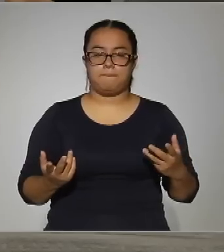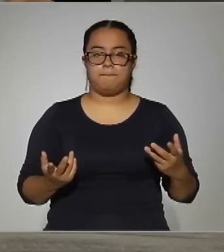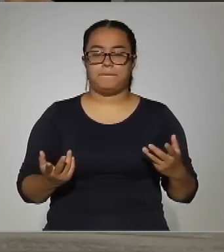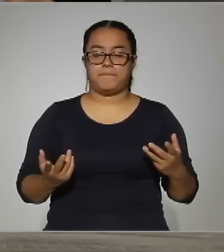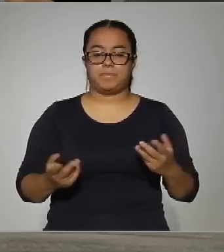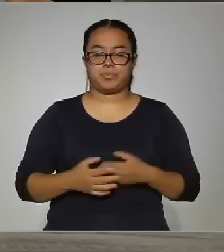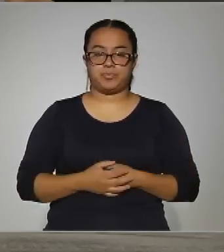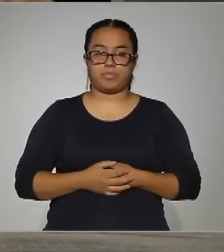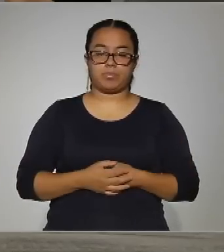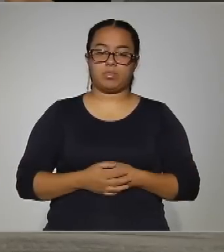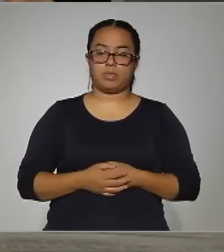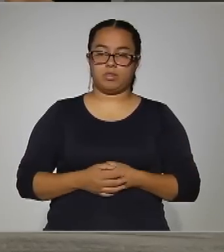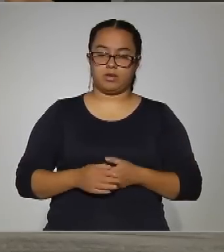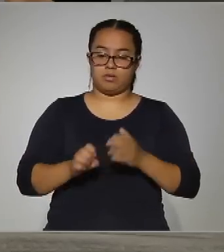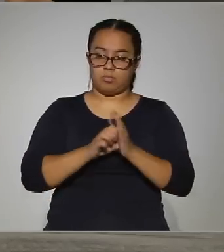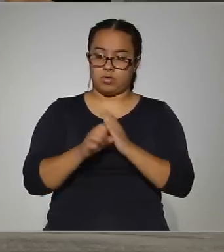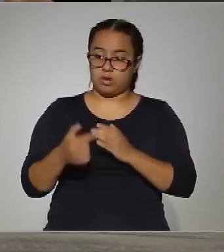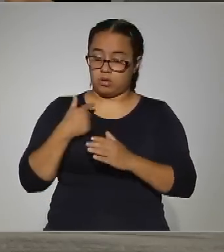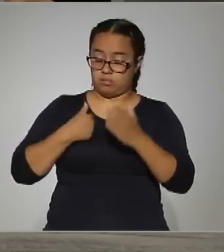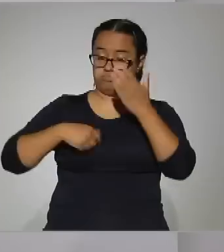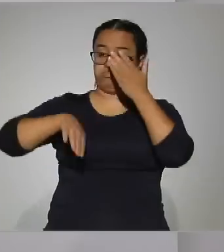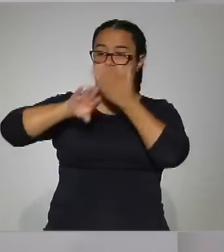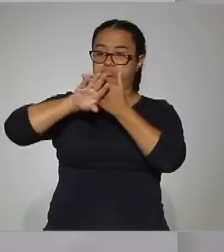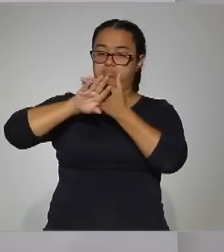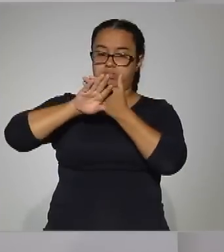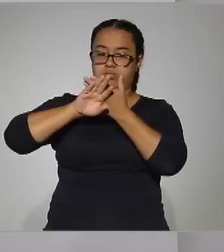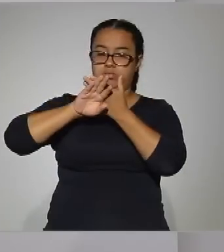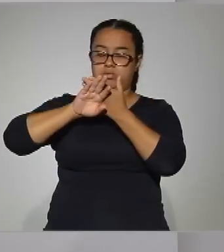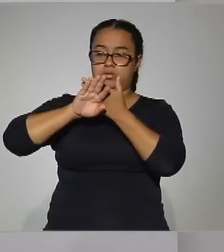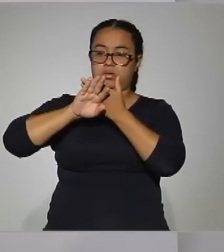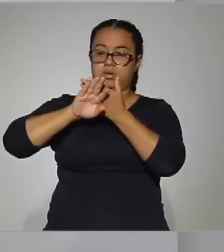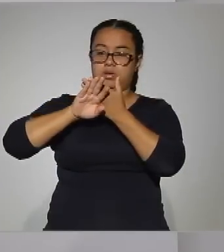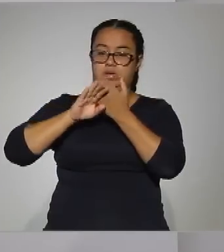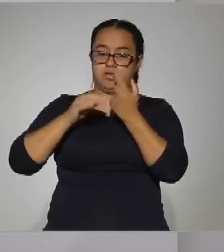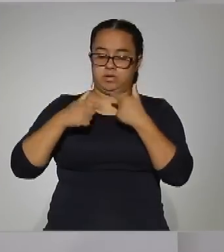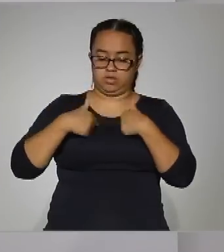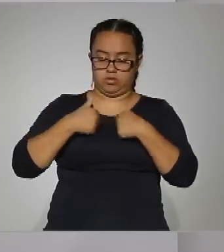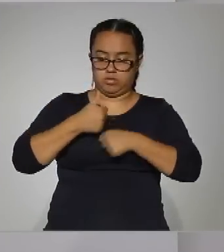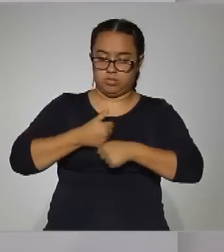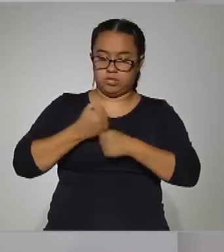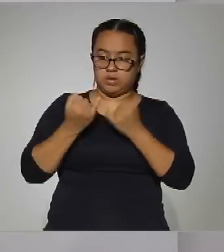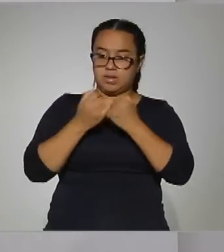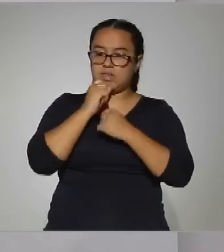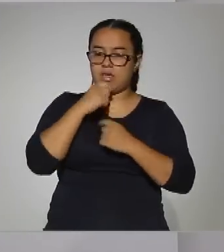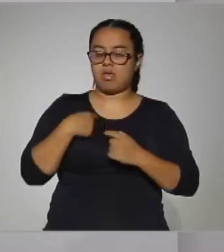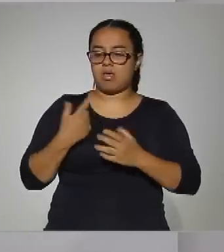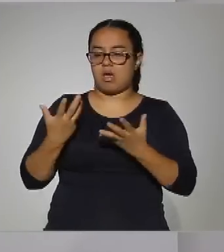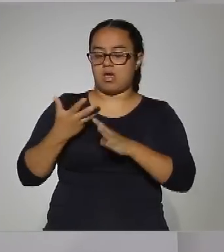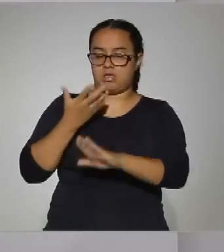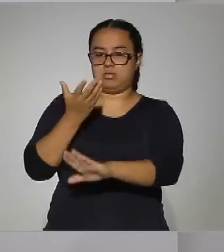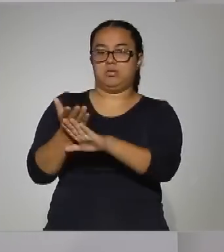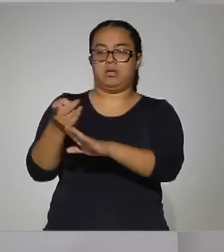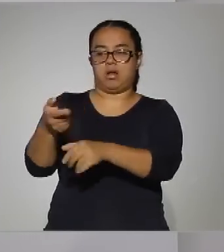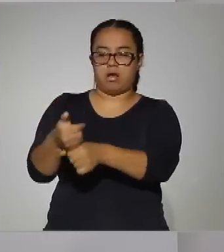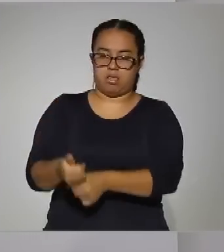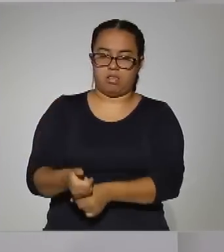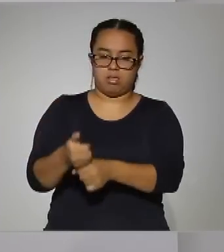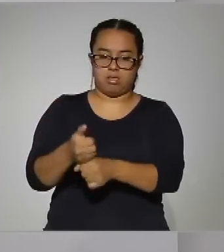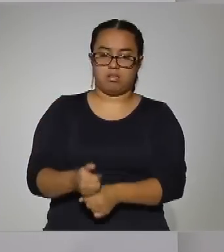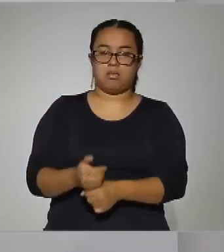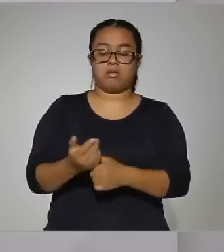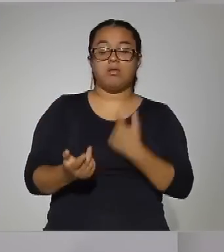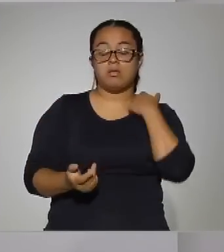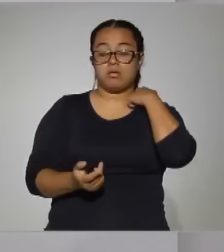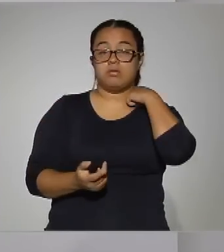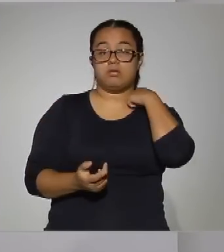El que recibe la afección y el que también pues lastima al otro. Y al final del día hay un